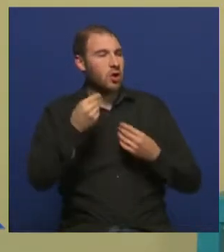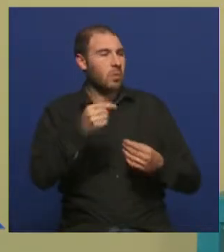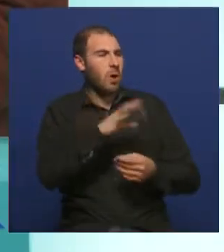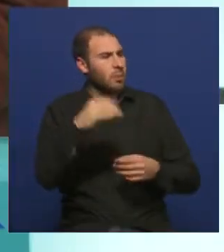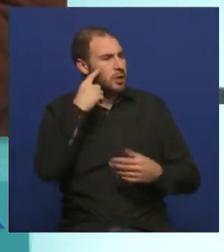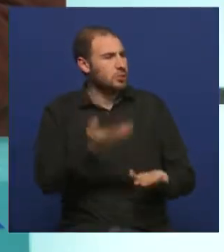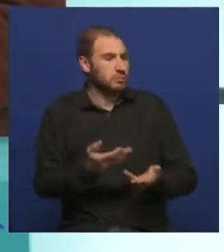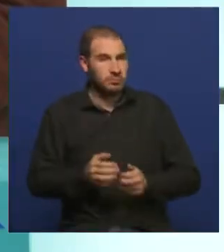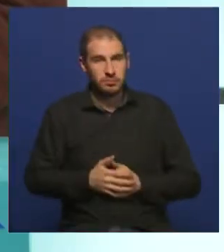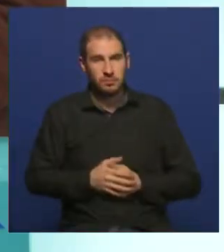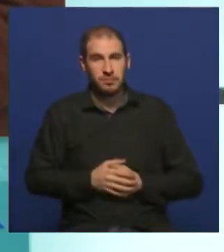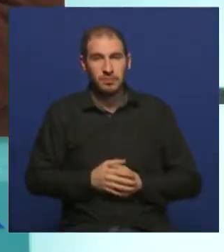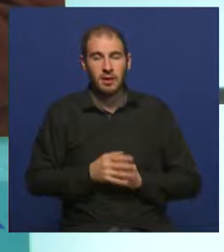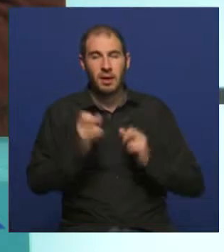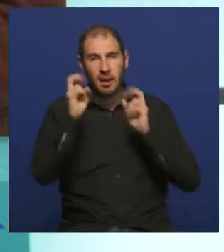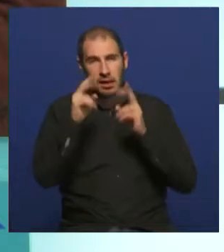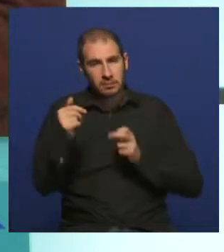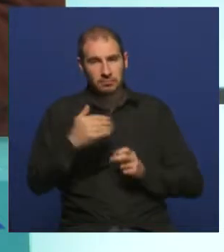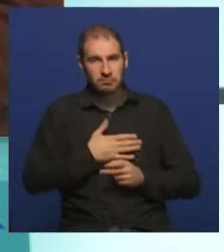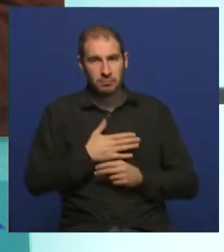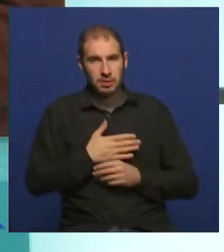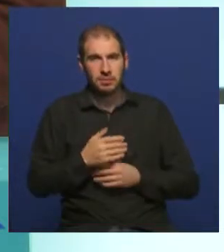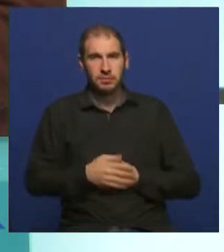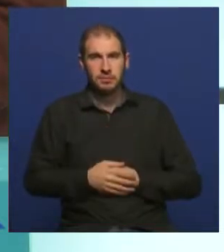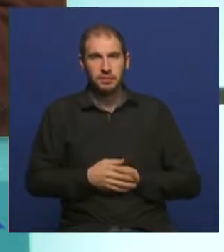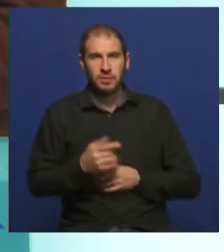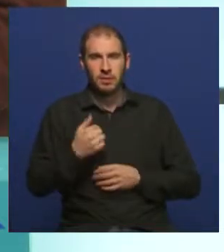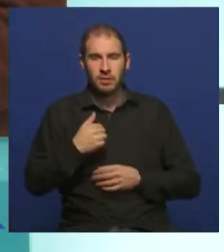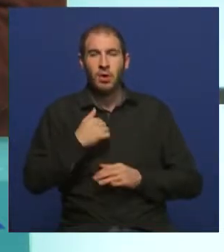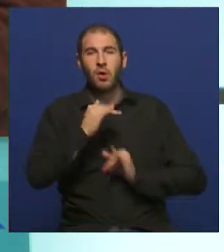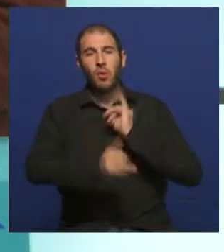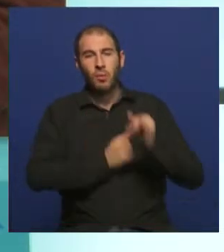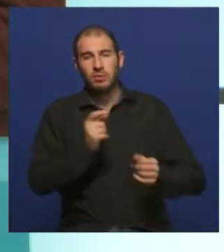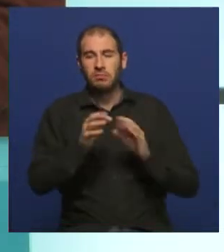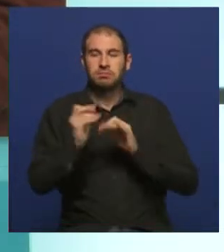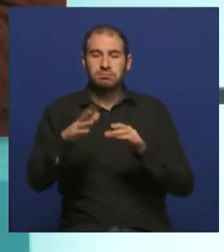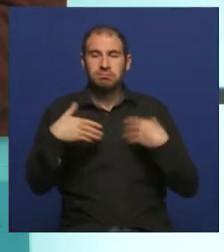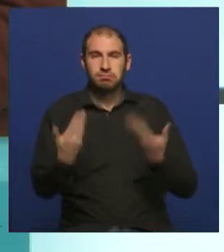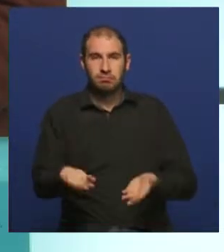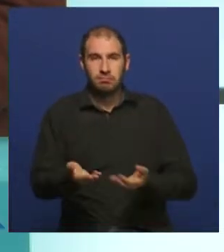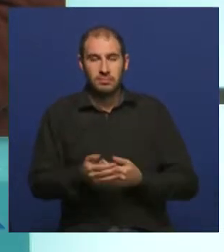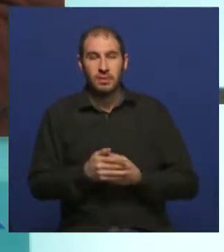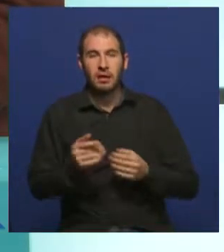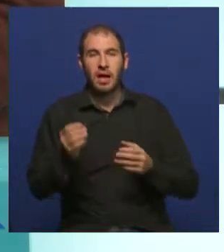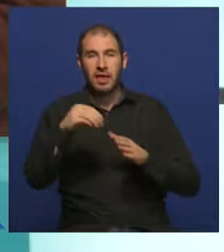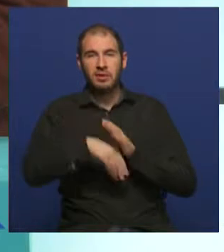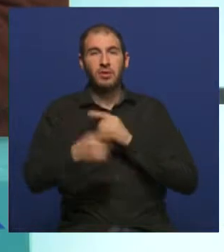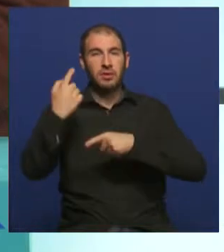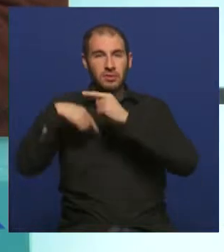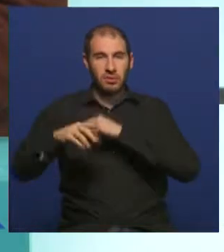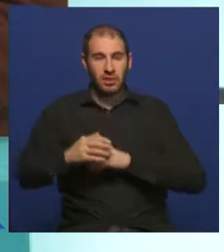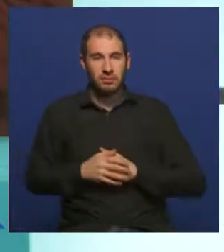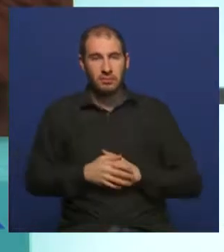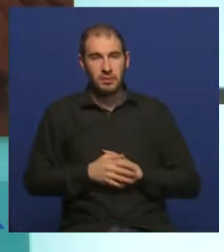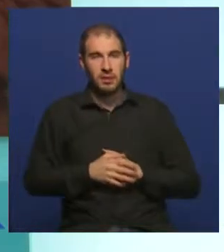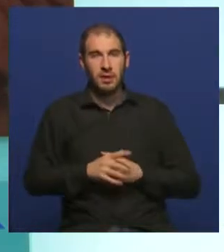abordás, digamos? Bueno, el análisis mío, que incluso yo lo transmito y lo pongo en discusión en la cátedra de historia, es